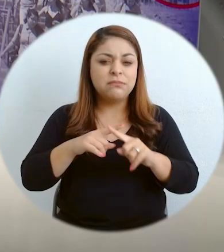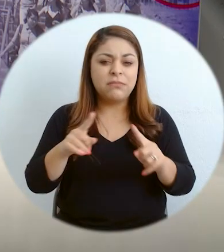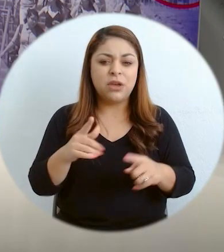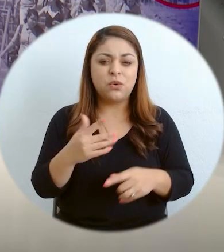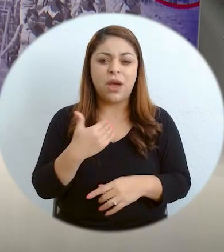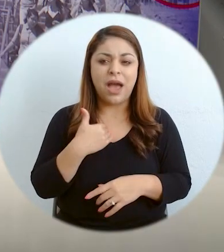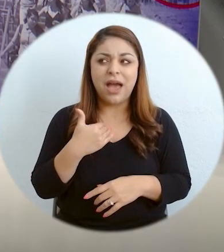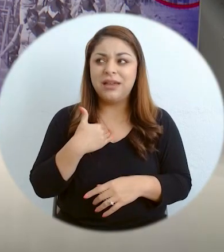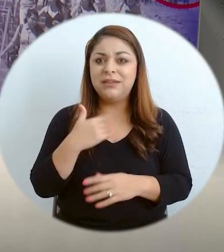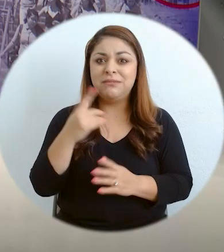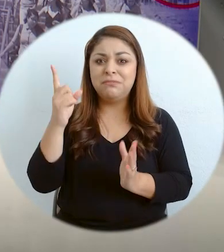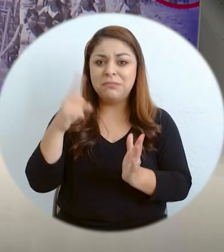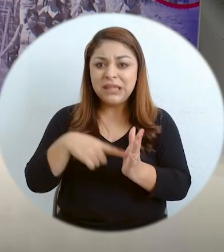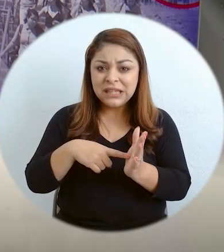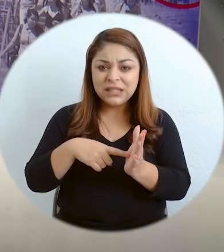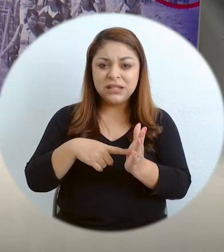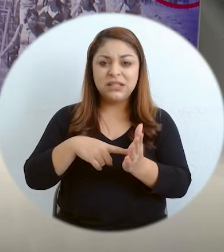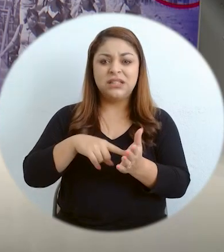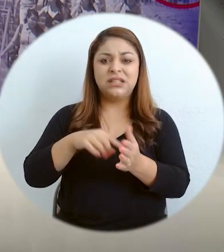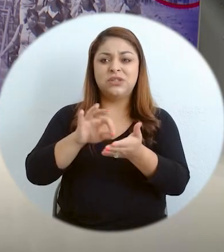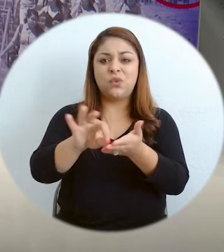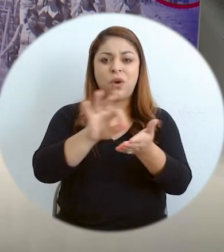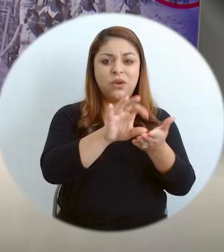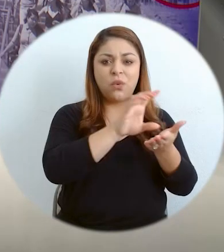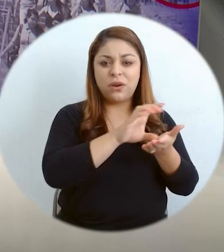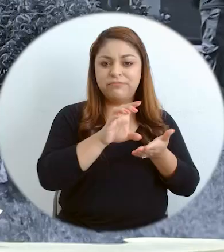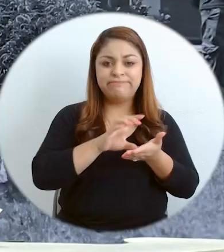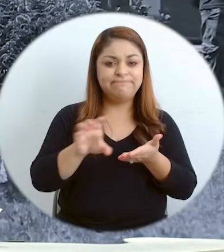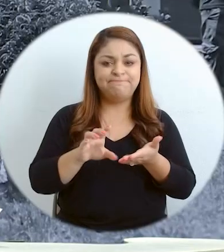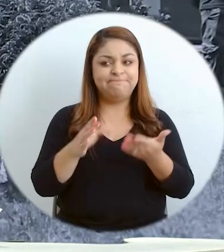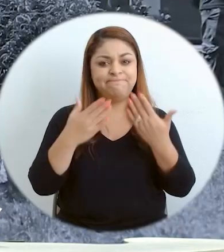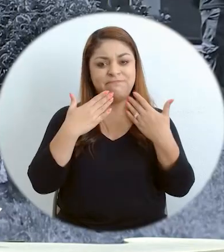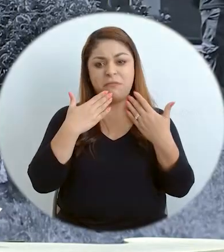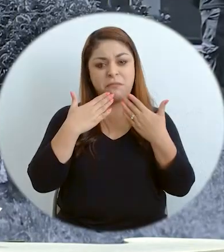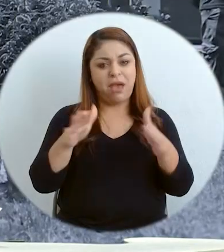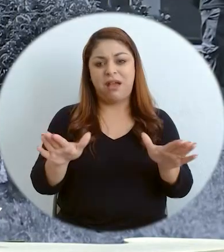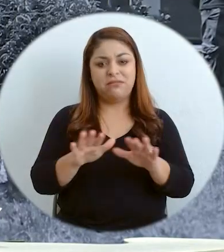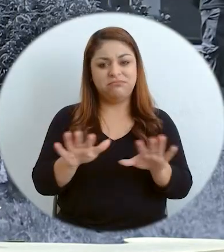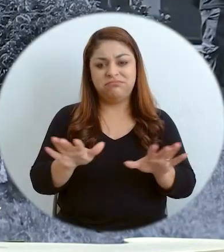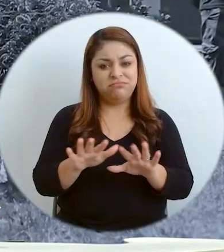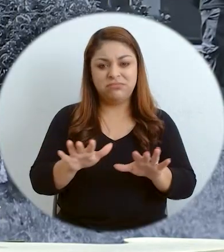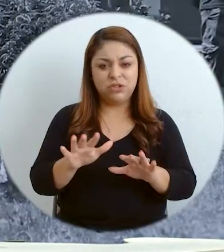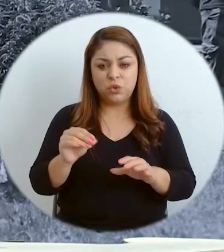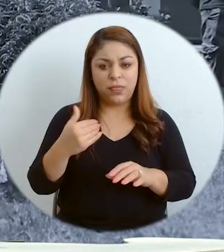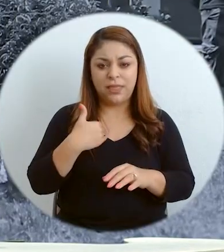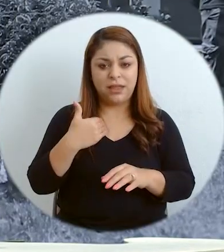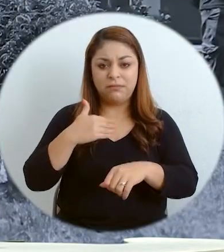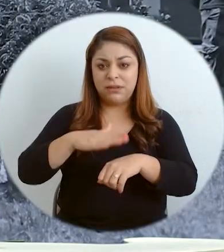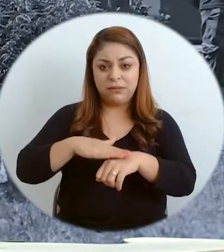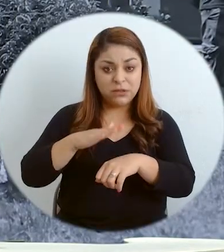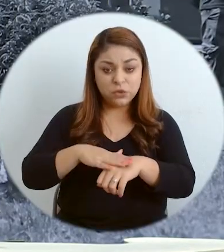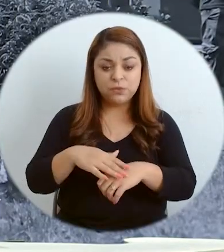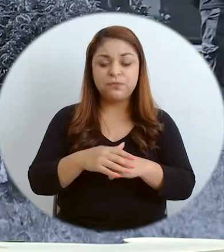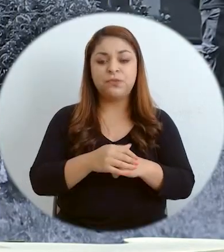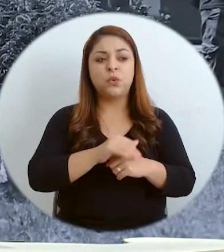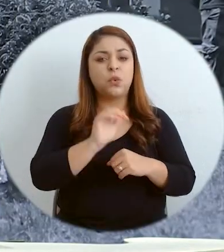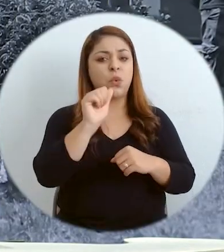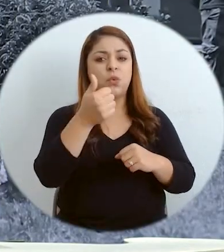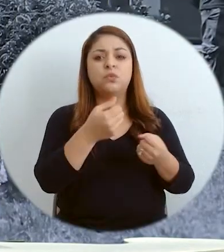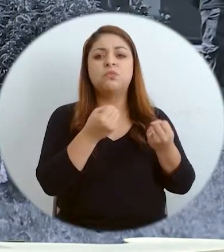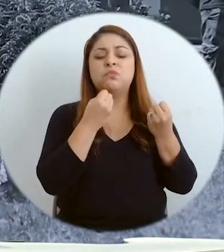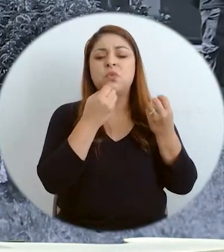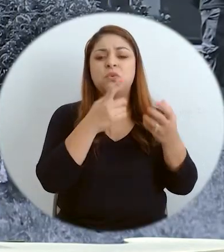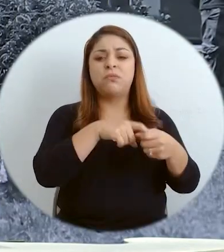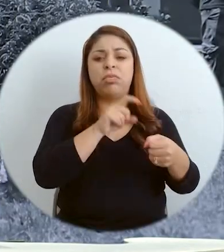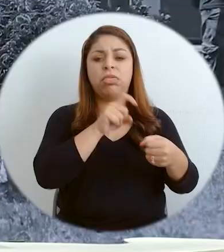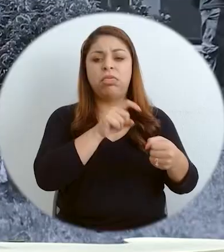centros educativos con orden sanitaria, una deserción estudiantil que en años anteriores alcanzó casi los 25.000 estudiantes por